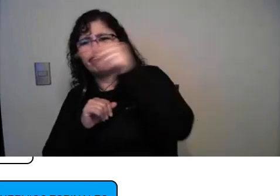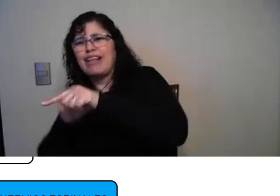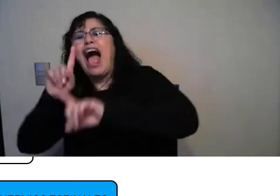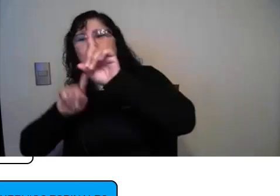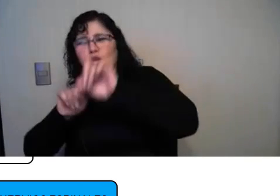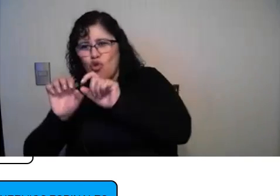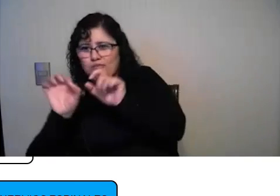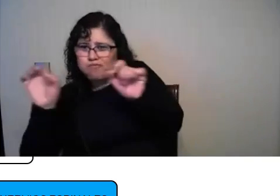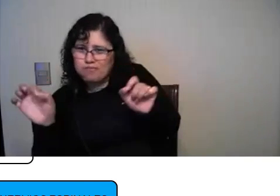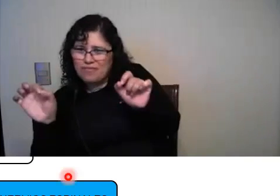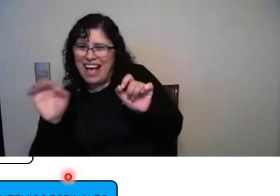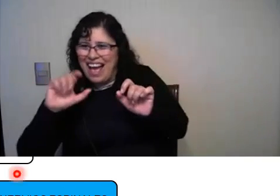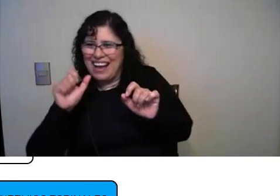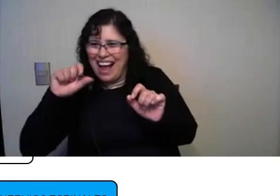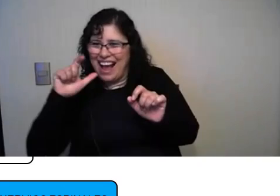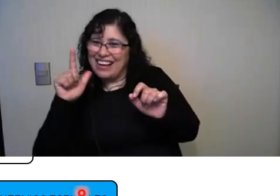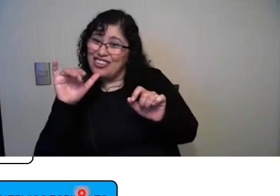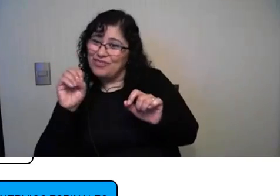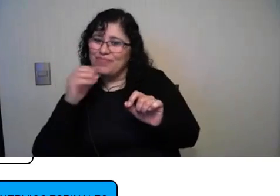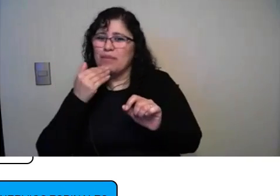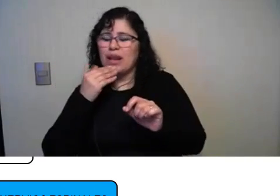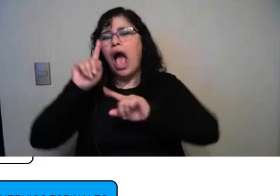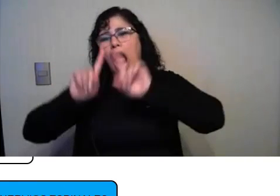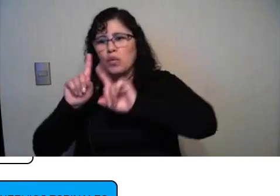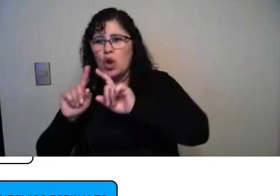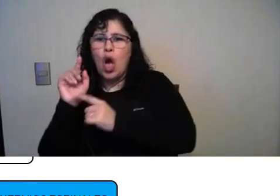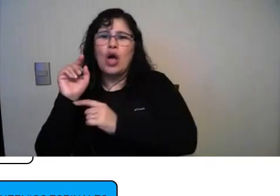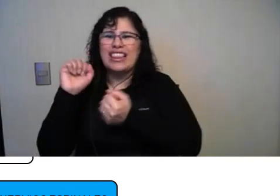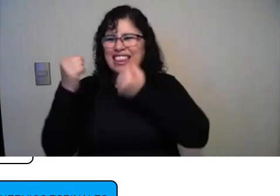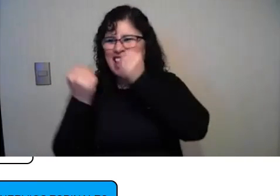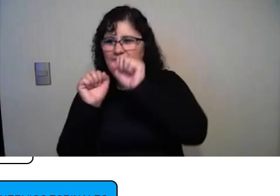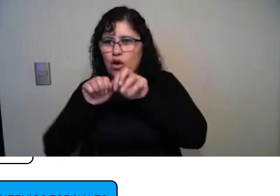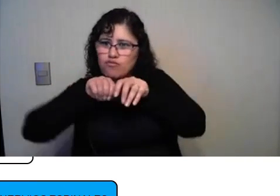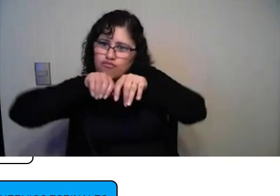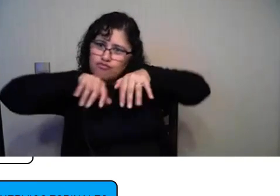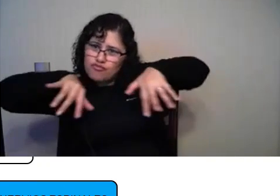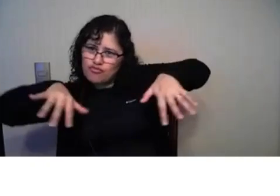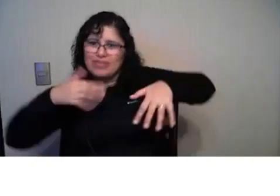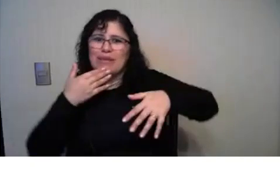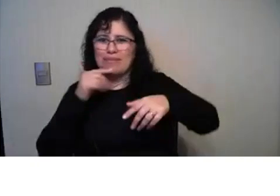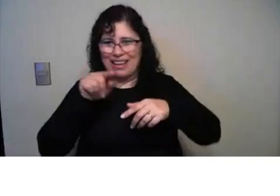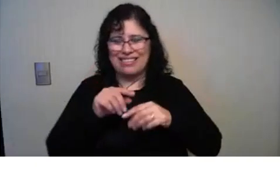vamos a describir ahí. Y nervios espinales, lo que está marcado aquí en el color.